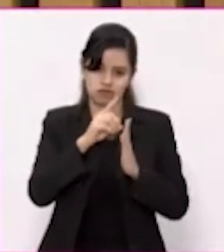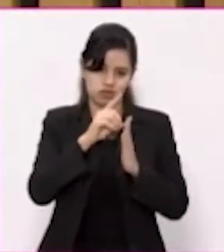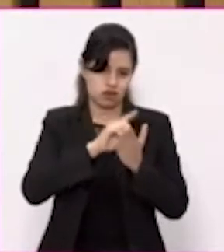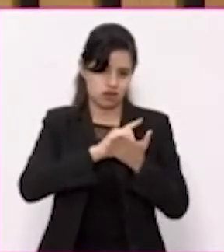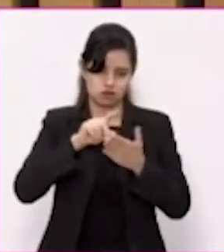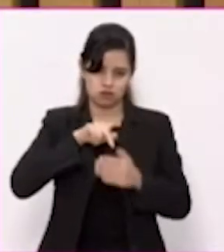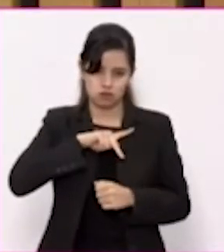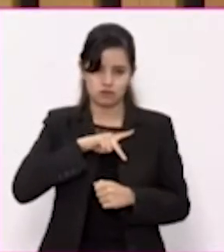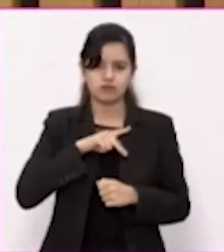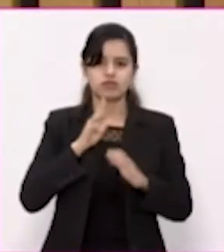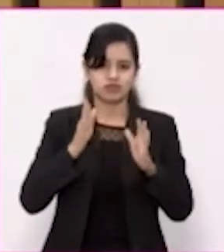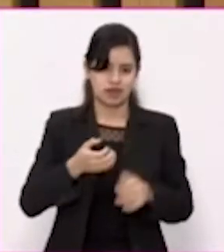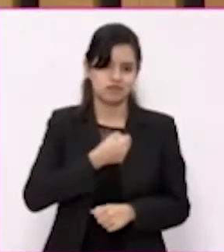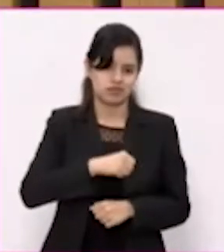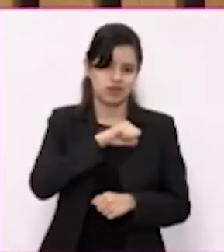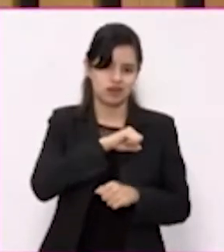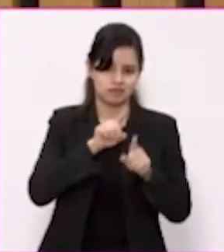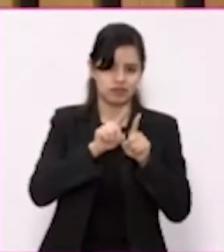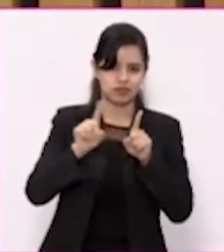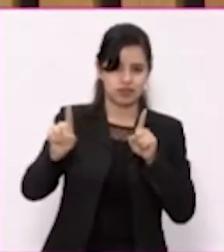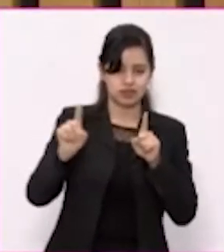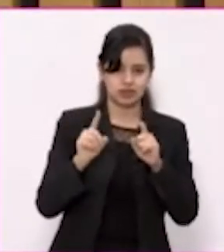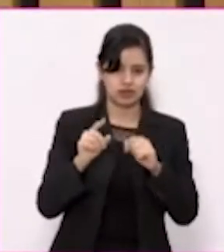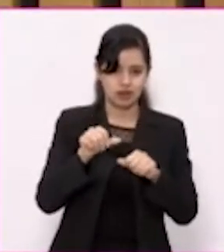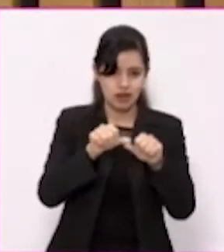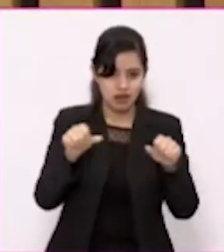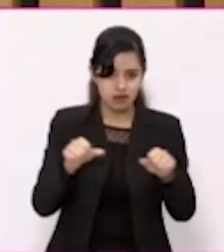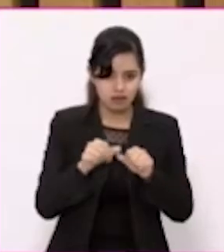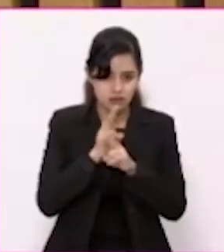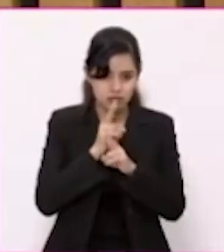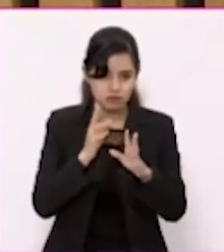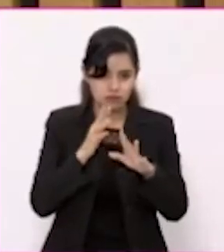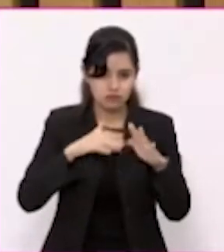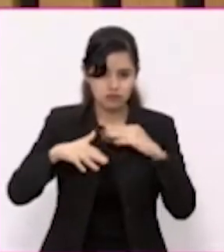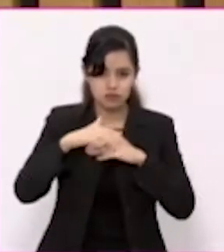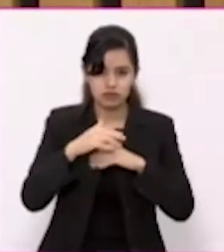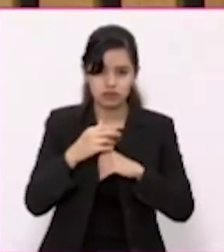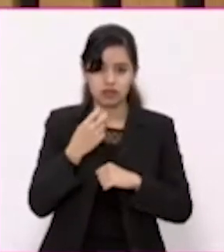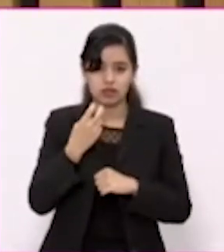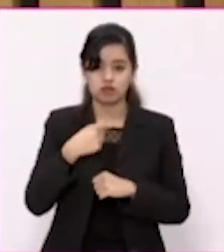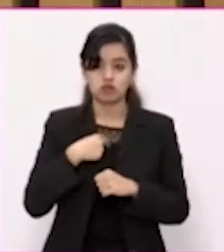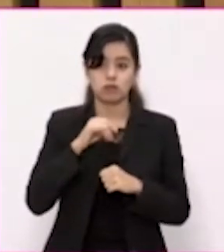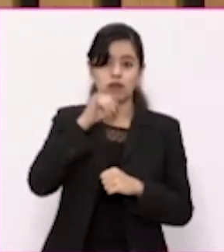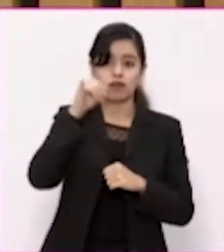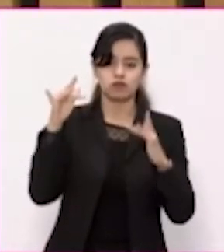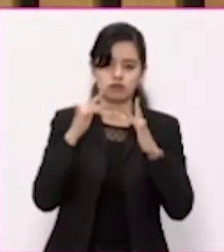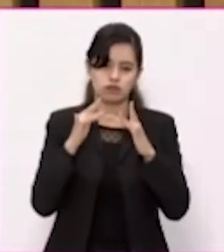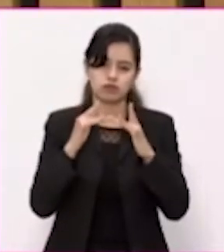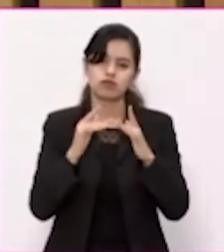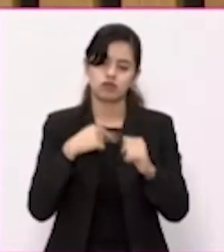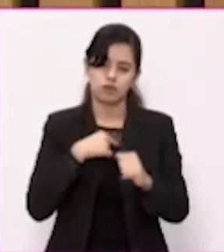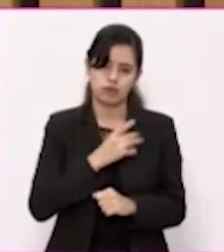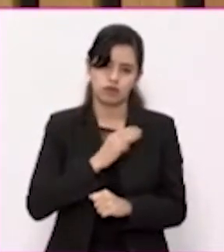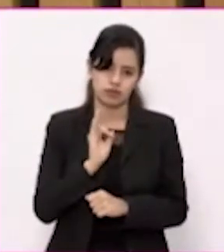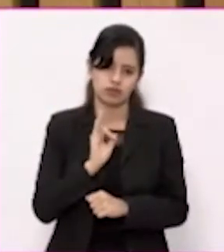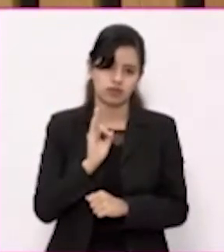distancia, el área está ventilada y no quise hacerlo remoto por temor a que me fallara el internet. Les decía yo,